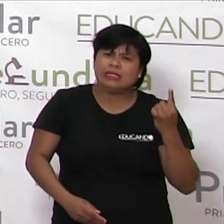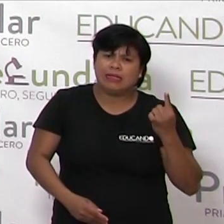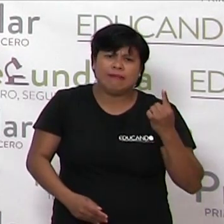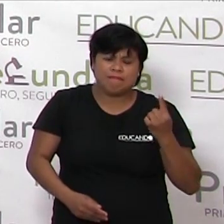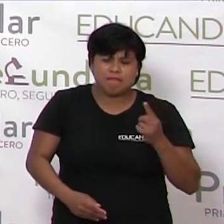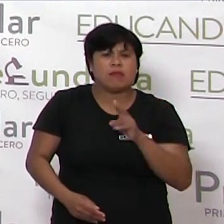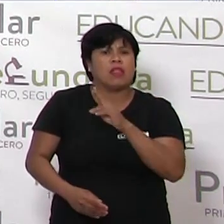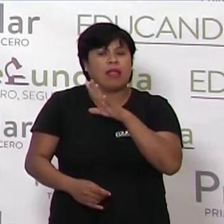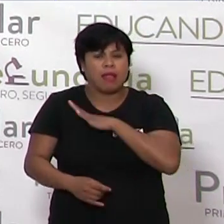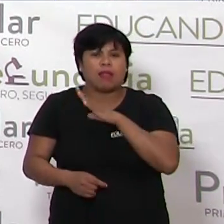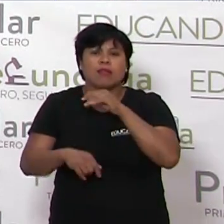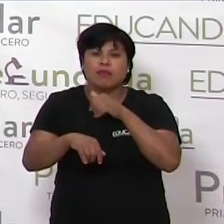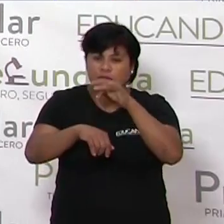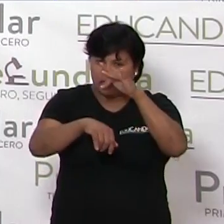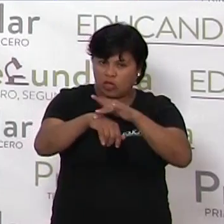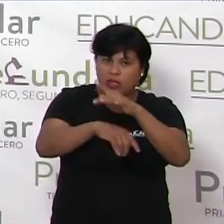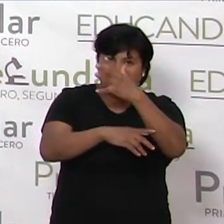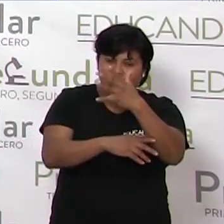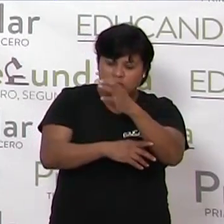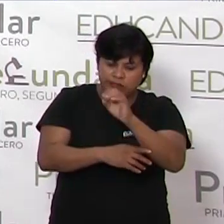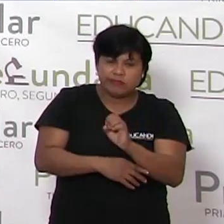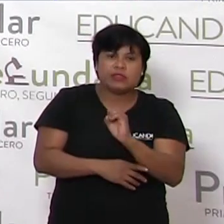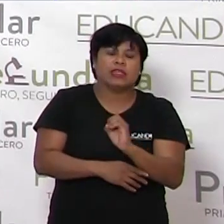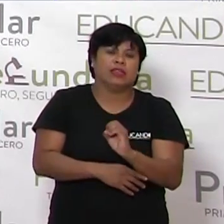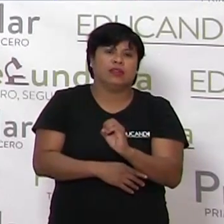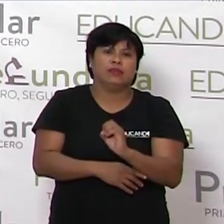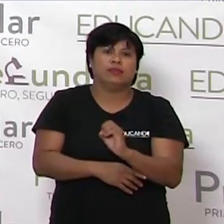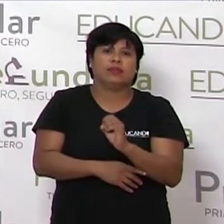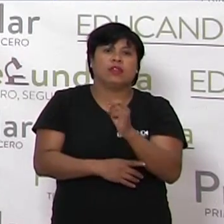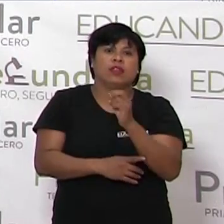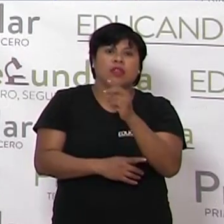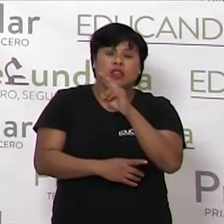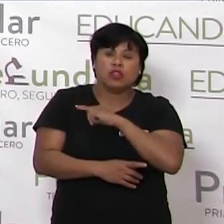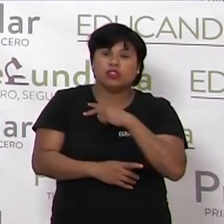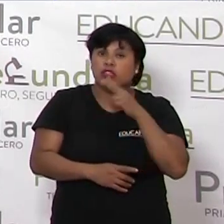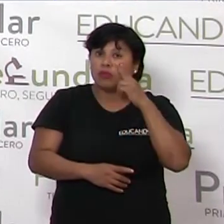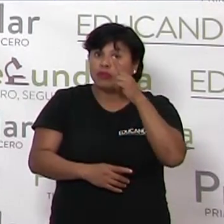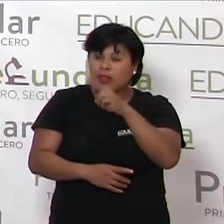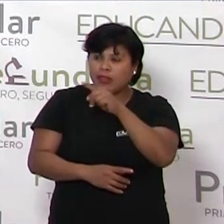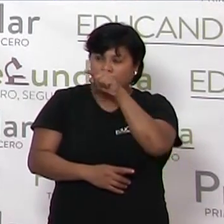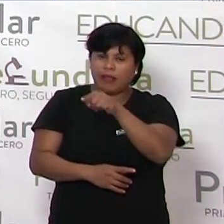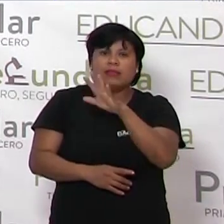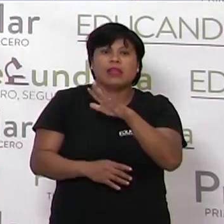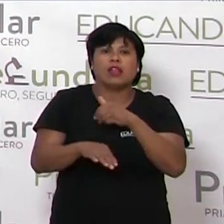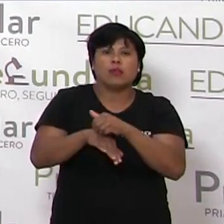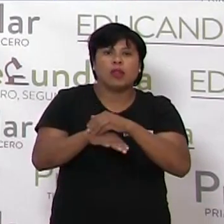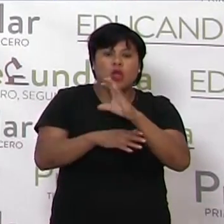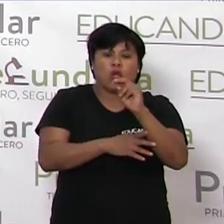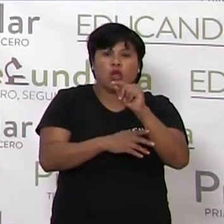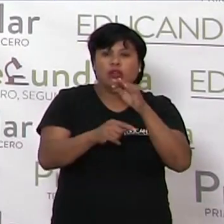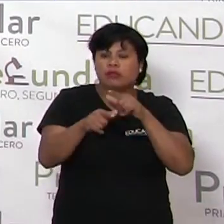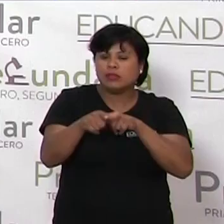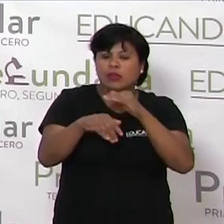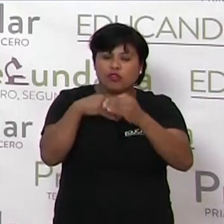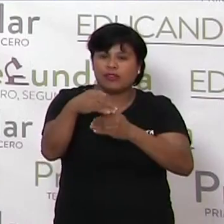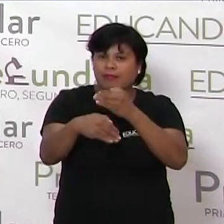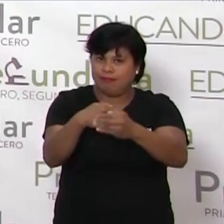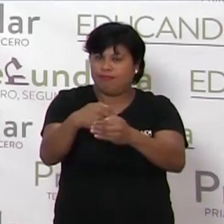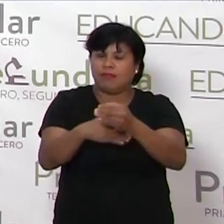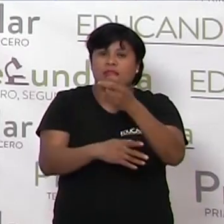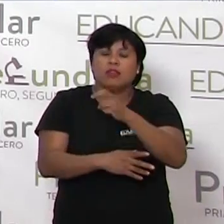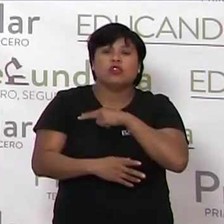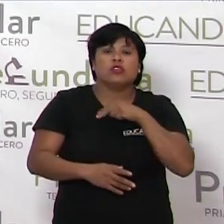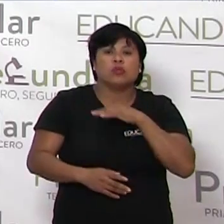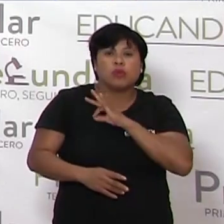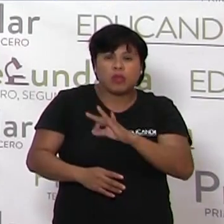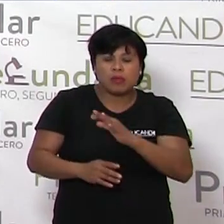2. Fácil. Toca 5 y sobra 0. Estamos reconociendo aquí ya un factor constante. ¿Estamos? Pero